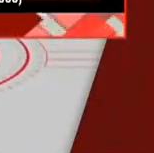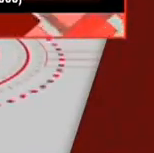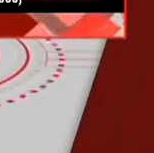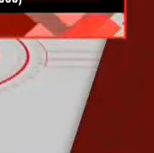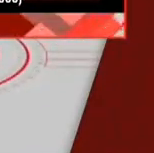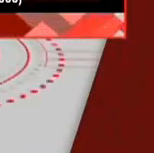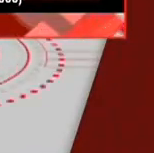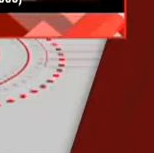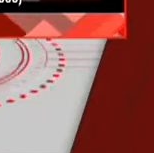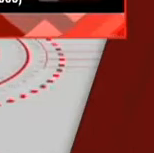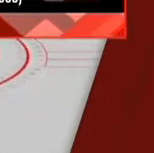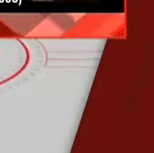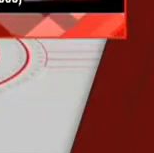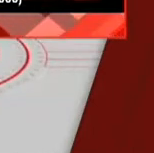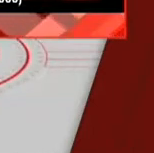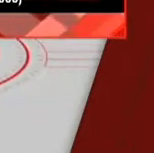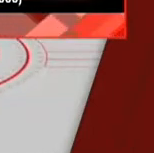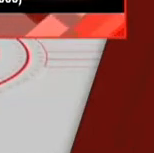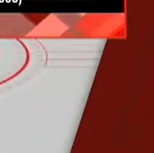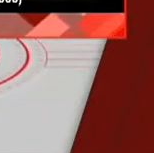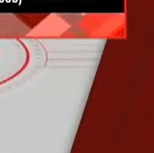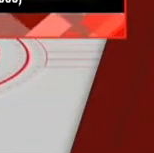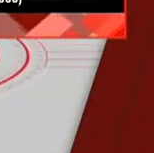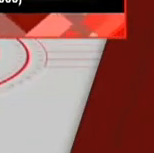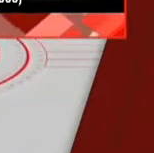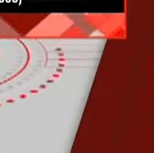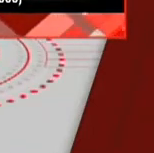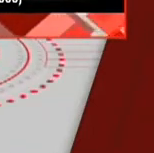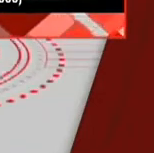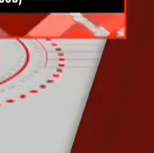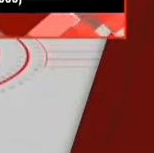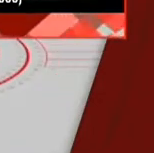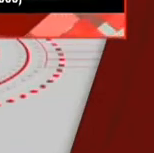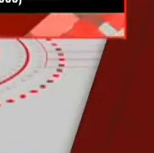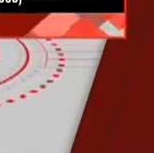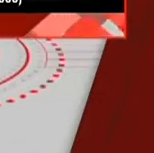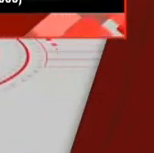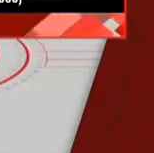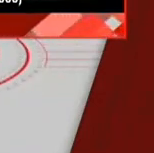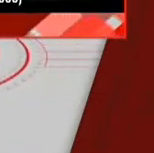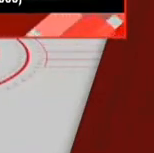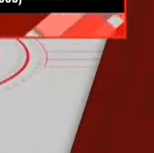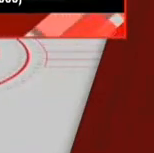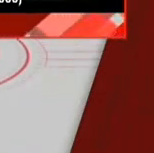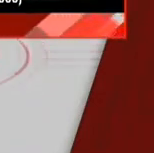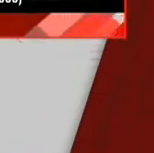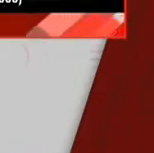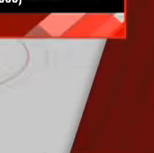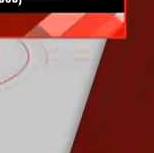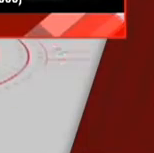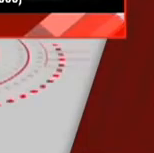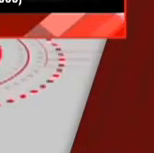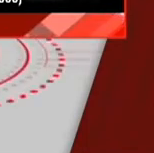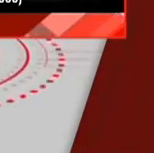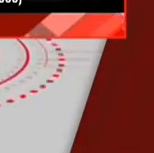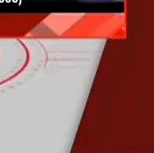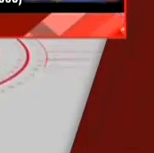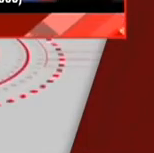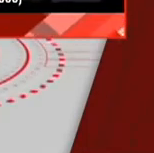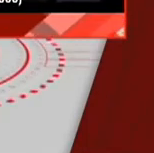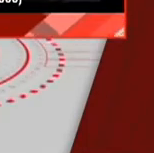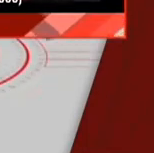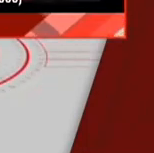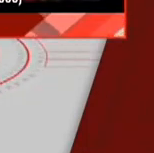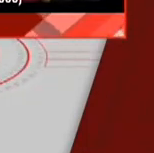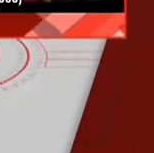el potencial, digamos, de práctica profesional. Hoy hablamos, en el caso de México, de hasta 8 diferentes aterrizajes profesionales de la psicología. El